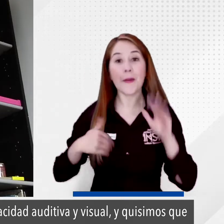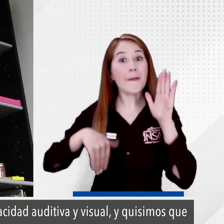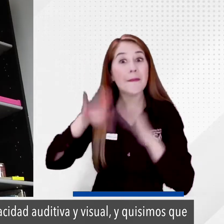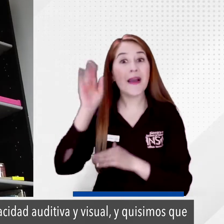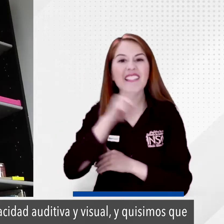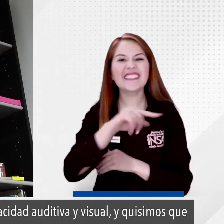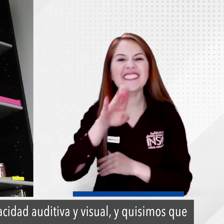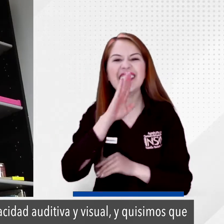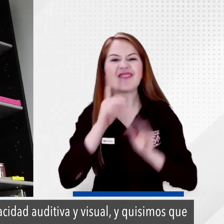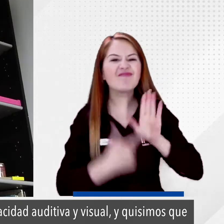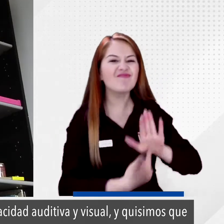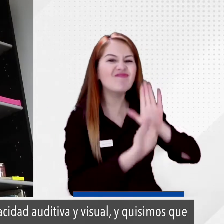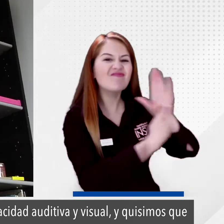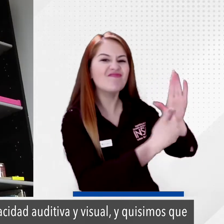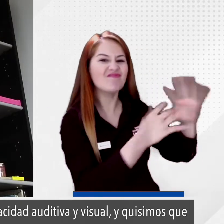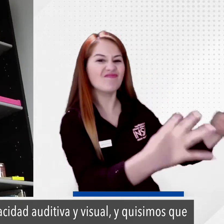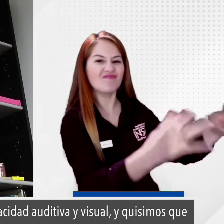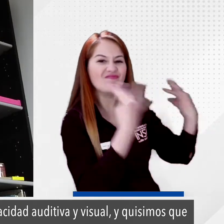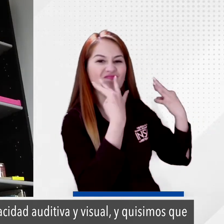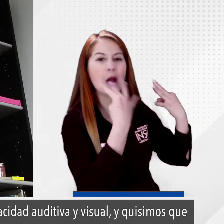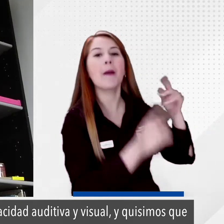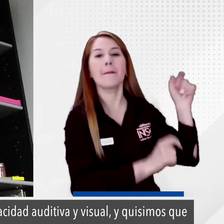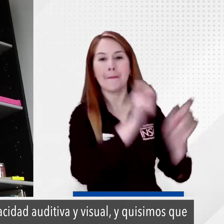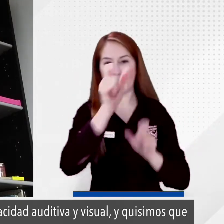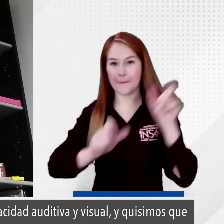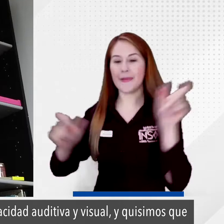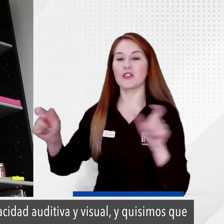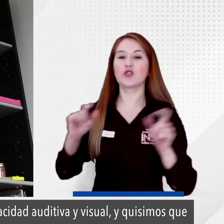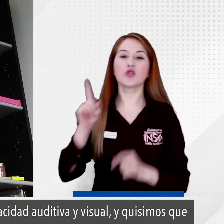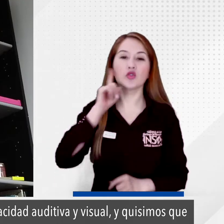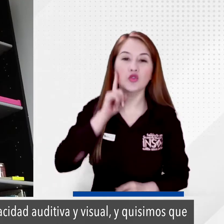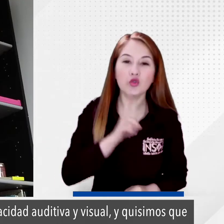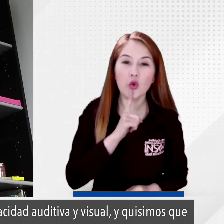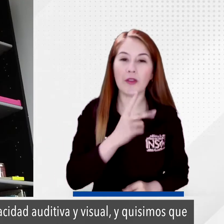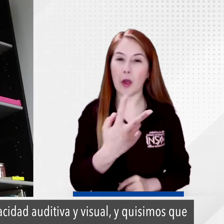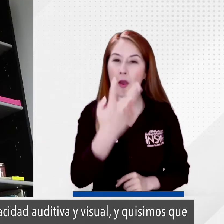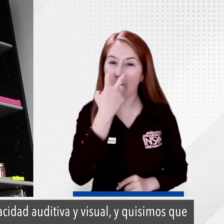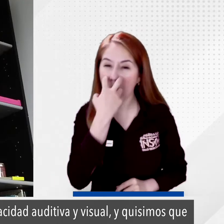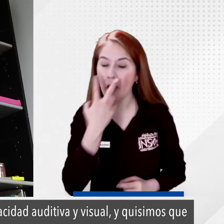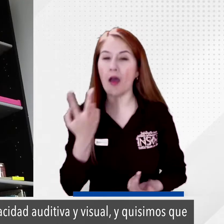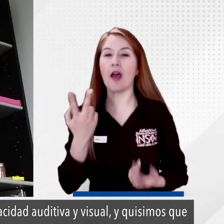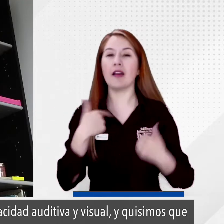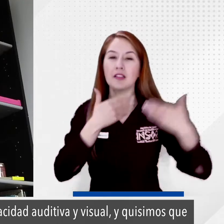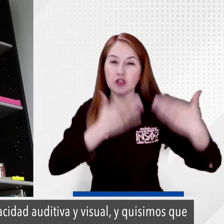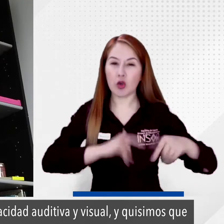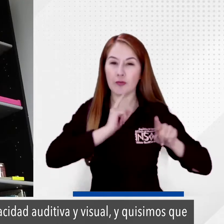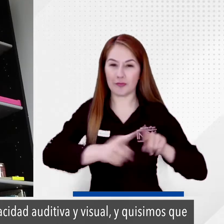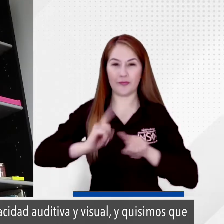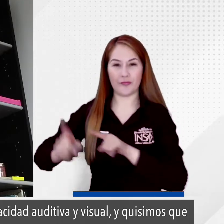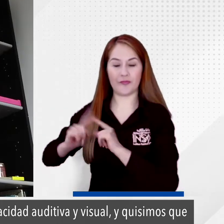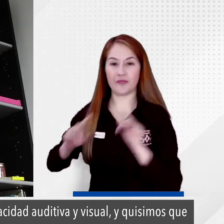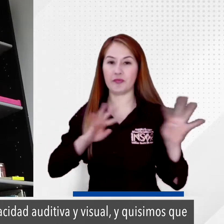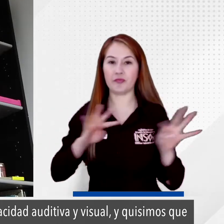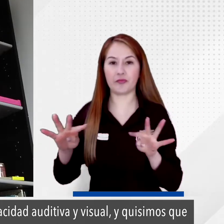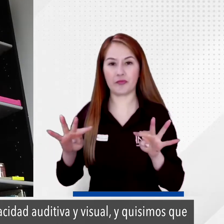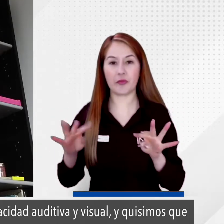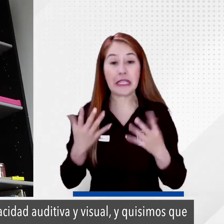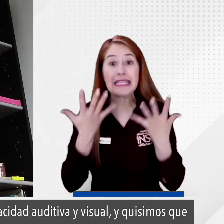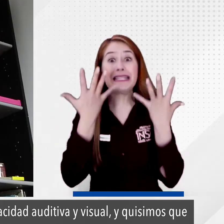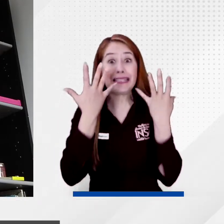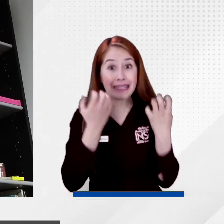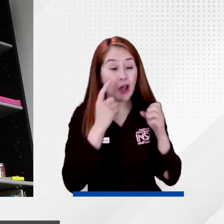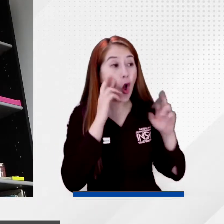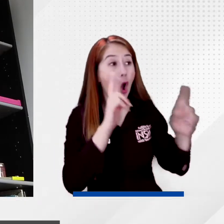con discapacidad auditiva y visual y quisimos que fuera accesible para esta población porque generalmente